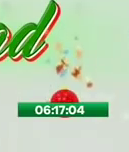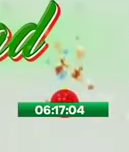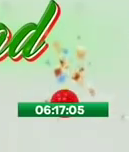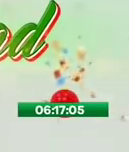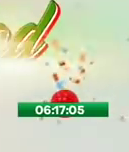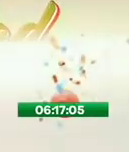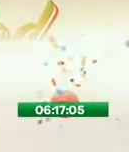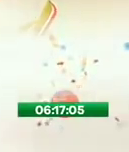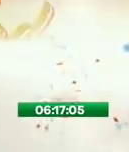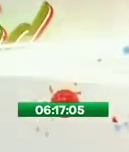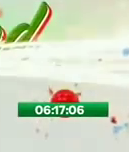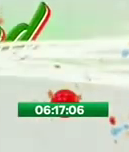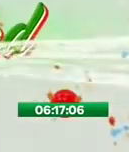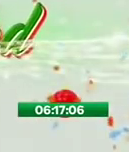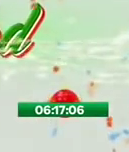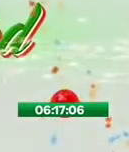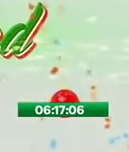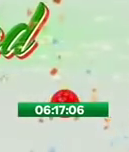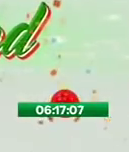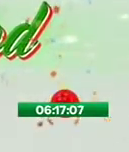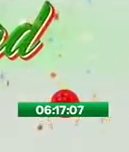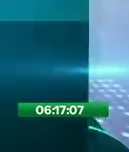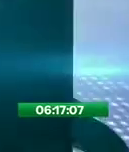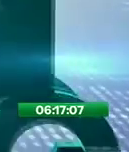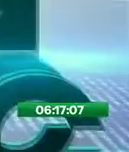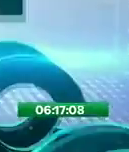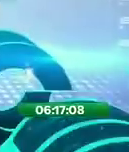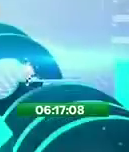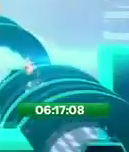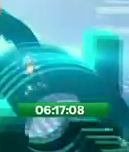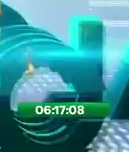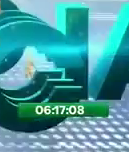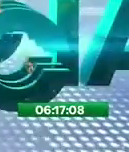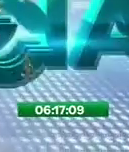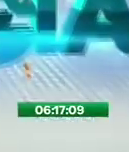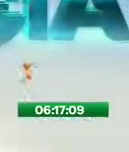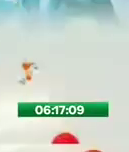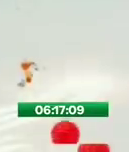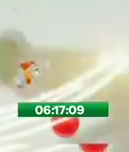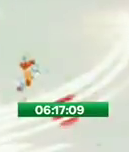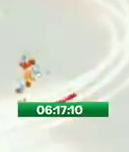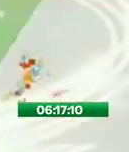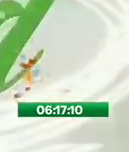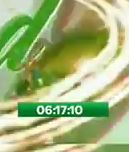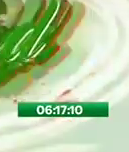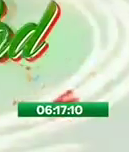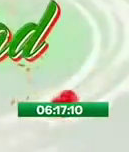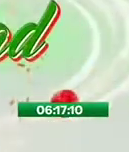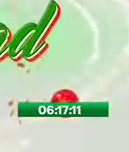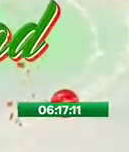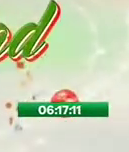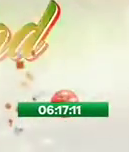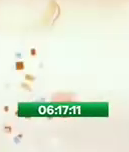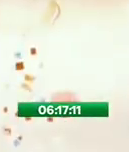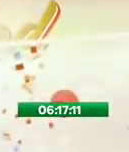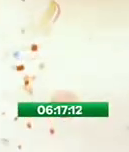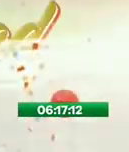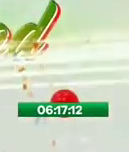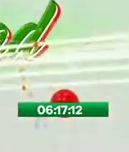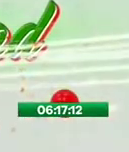La mano si tú estás gozando, alza la mano si tú estás gozando, alza la mano si tú estás gozando.